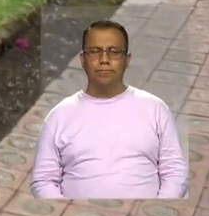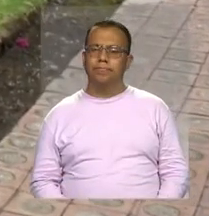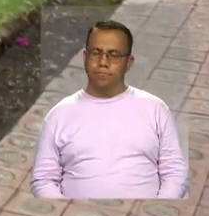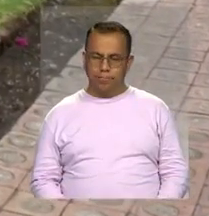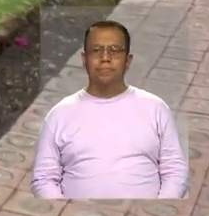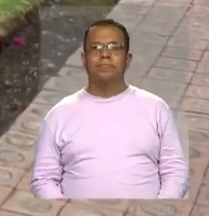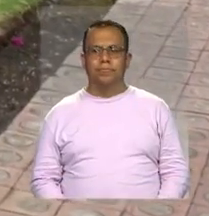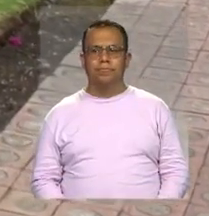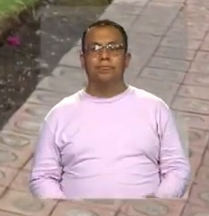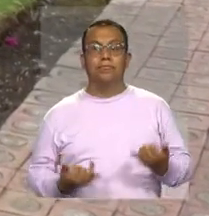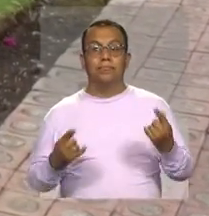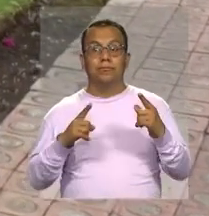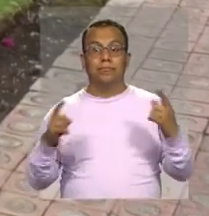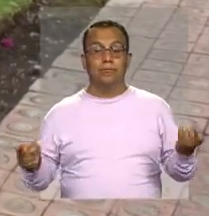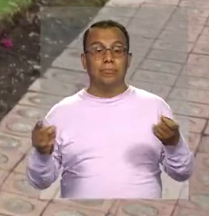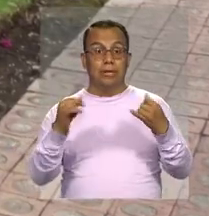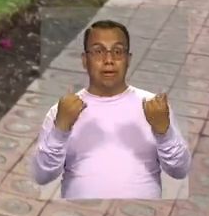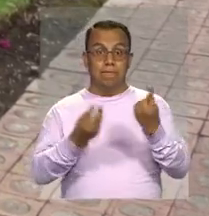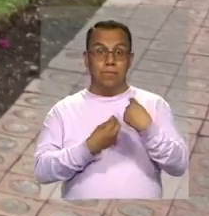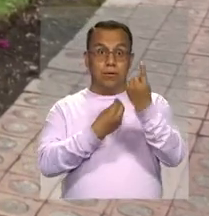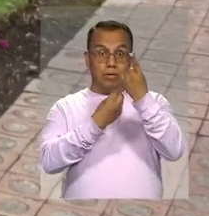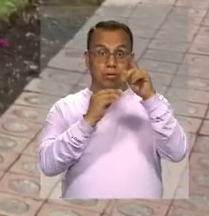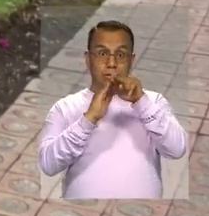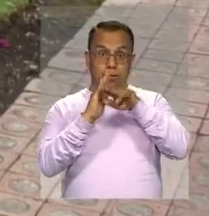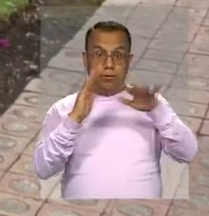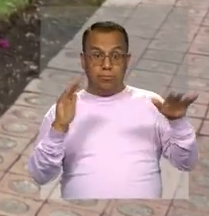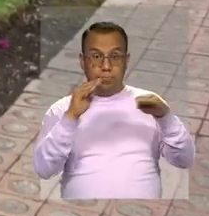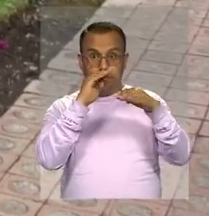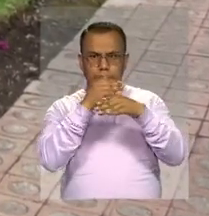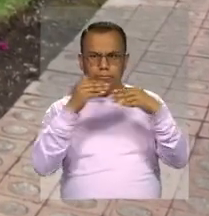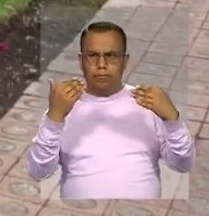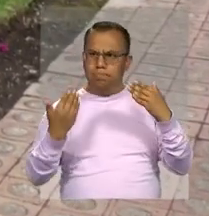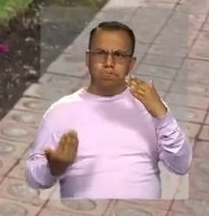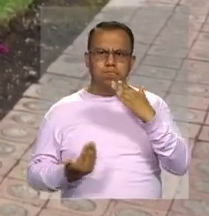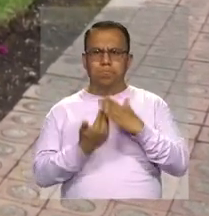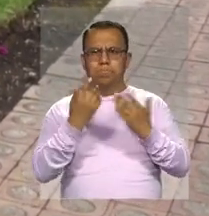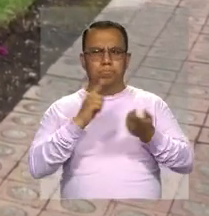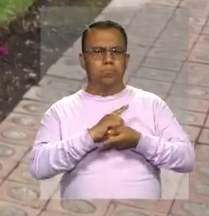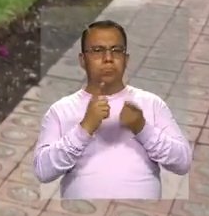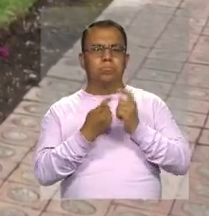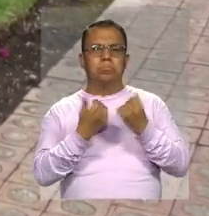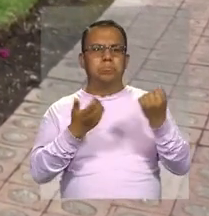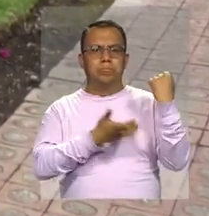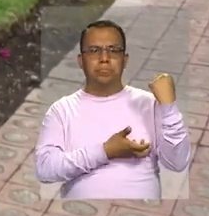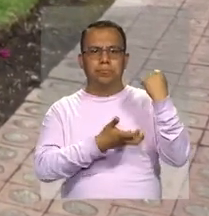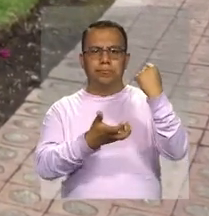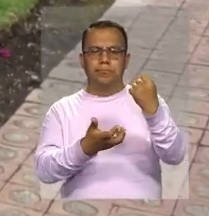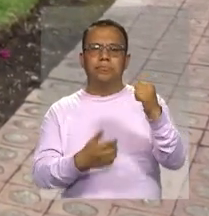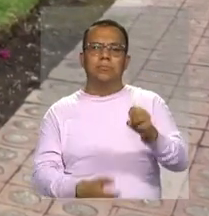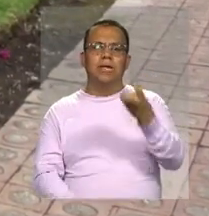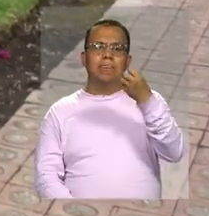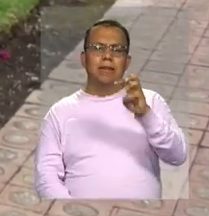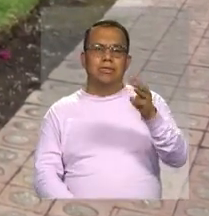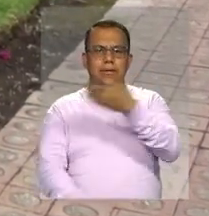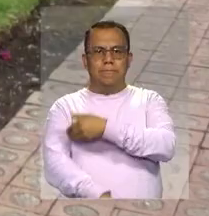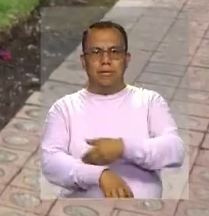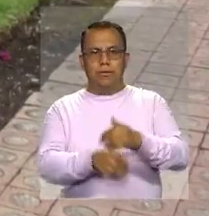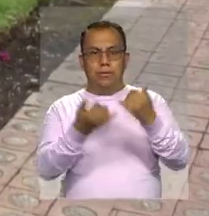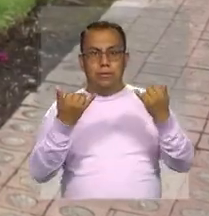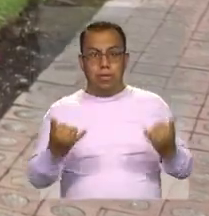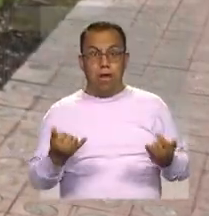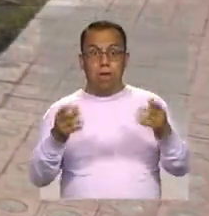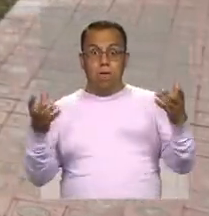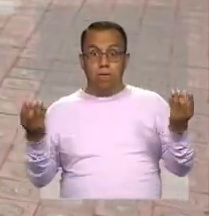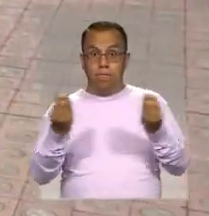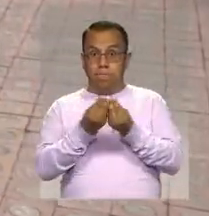Así es, Cristian, pues la política pública para niños, niñas y adolescentes se renueva y en esta oportunidad tendrá una inversión cercana a los 13 billones de pesos. Me